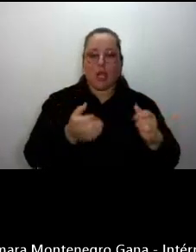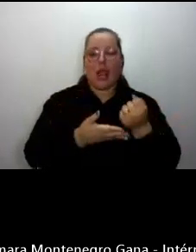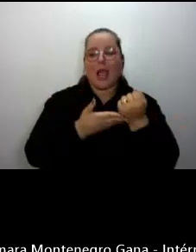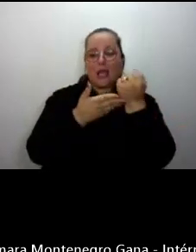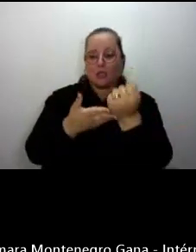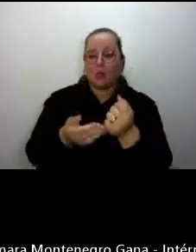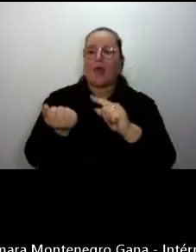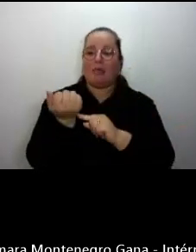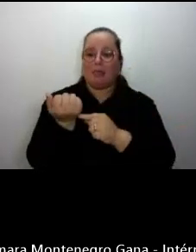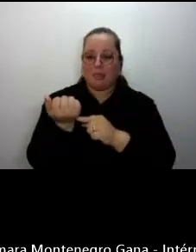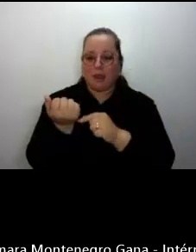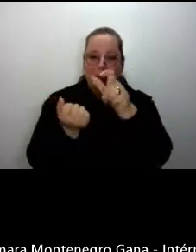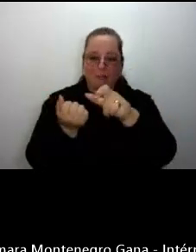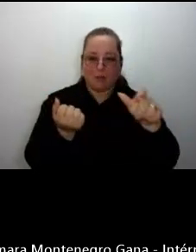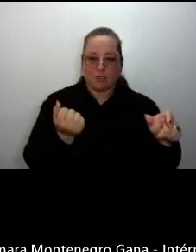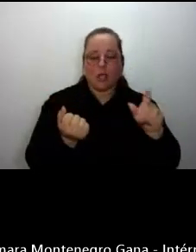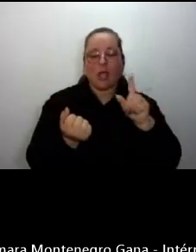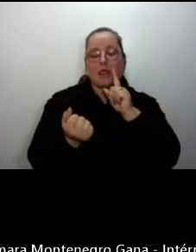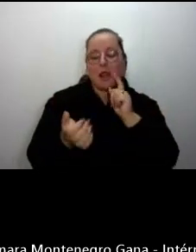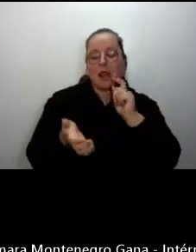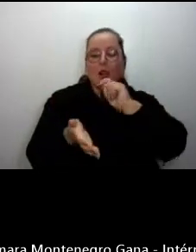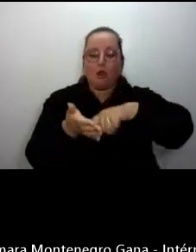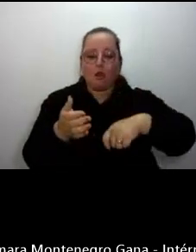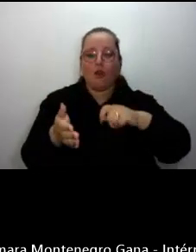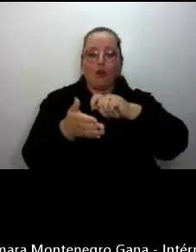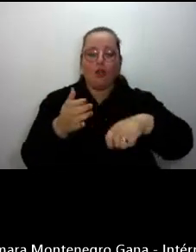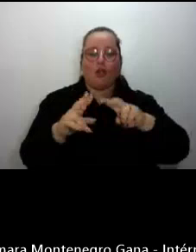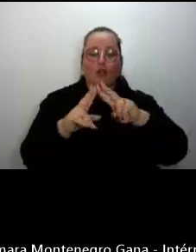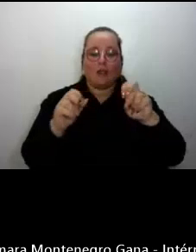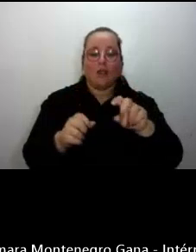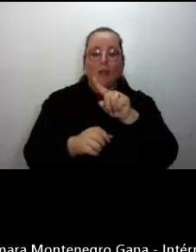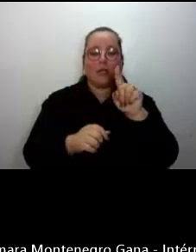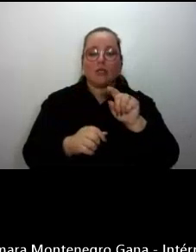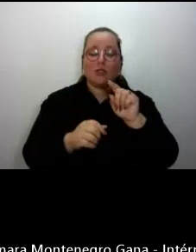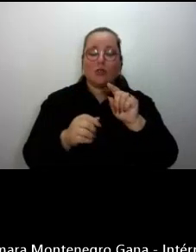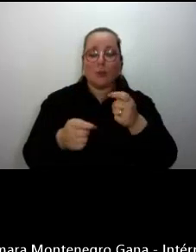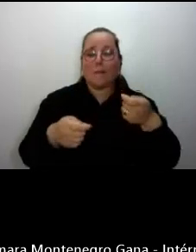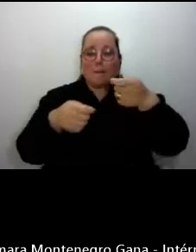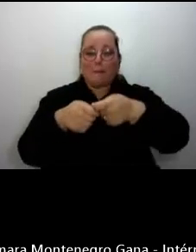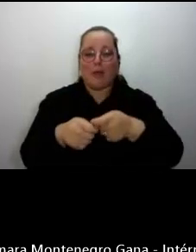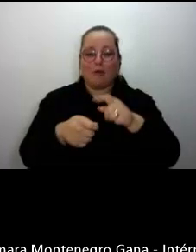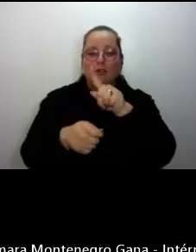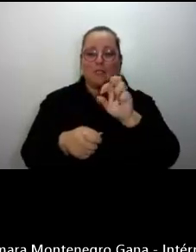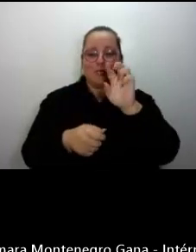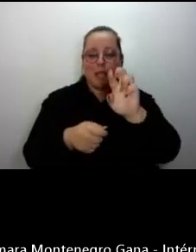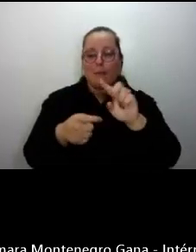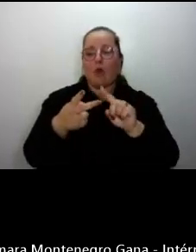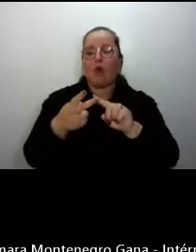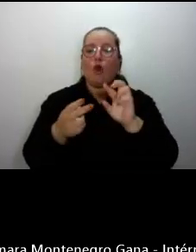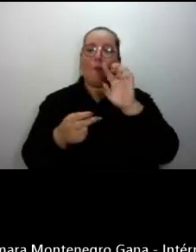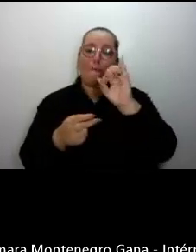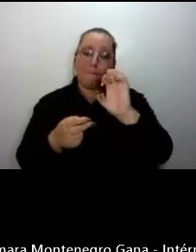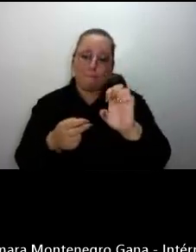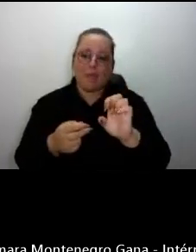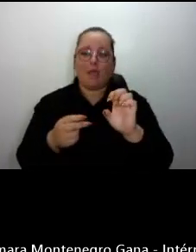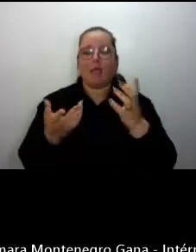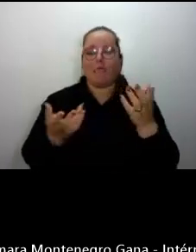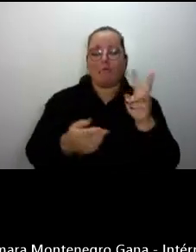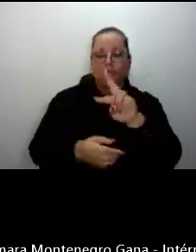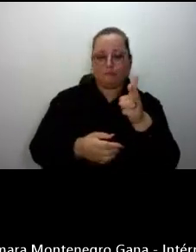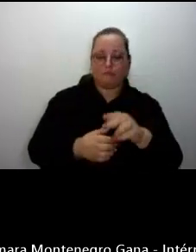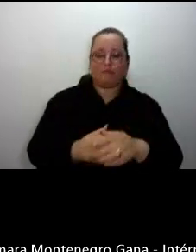contratados, ¿cierto?, con subvención SEP o subvención especial diferencial, que es la asociada a la educación especial, o subvención PIE,